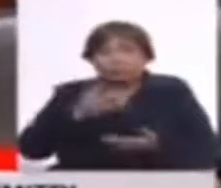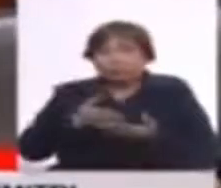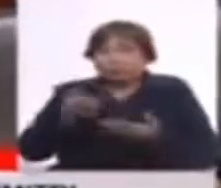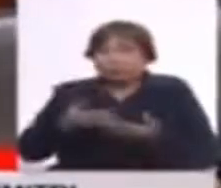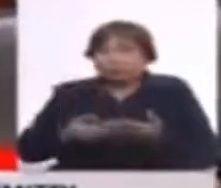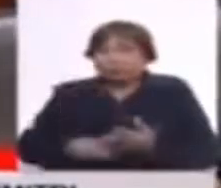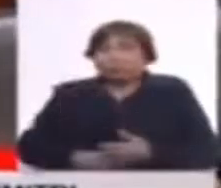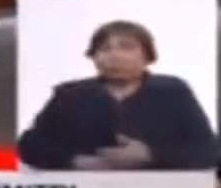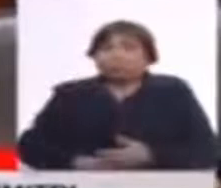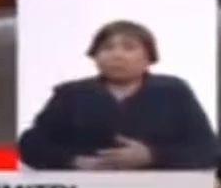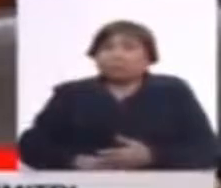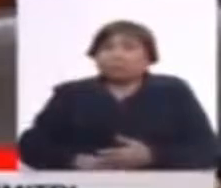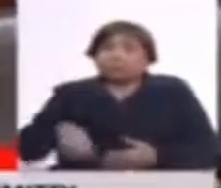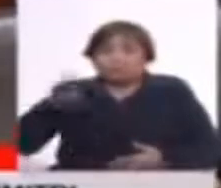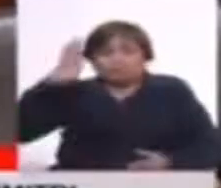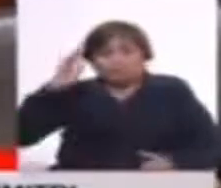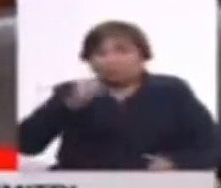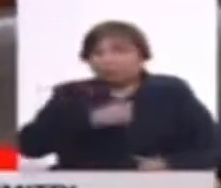de la policía,